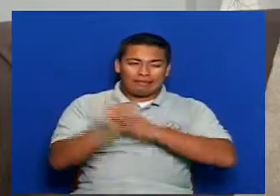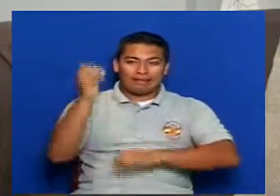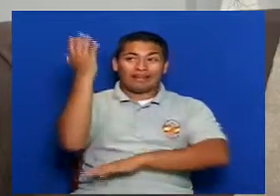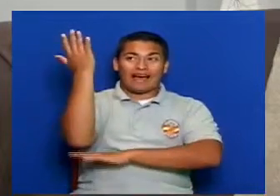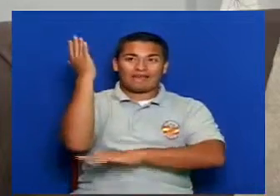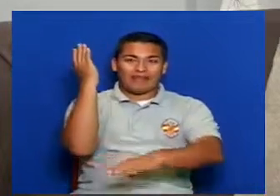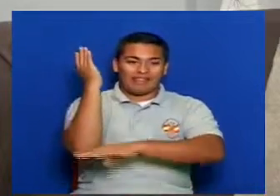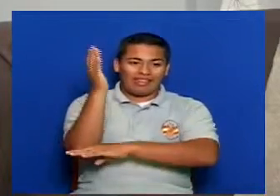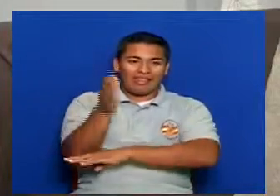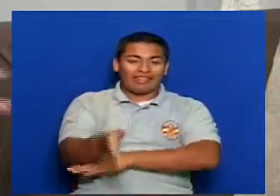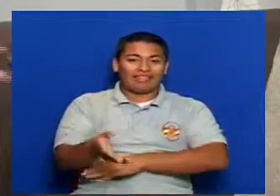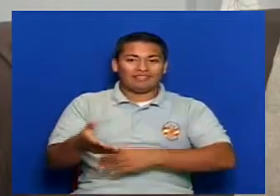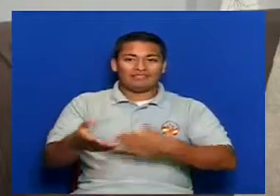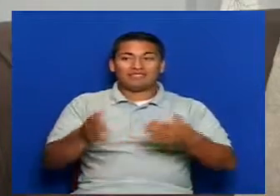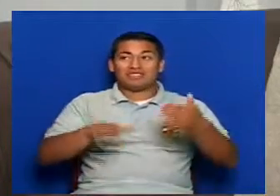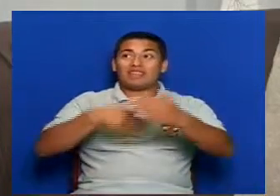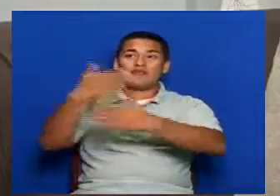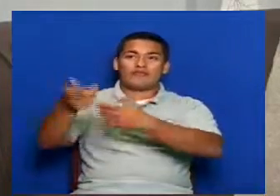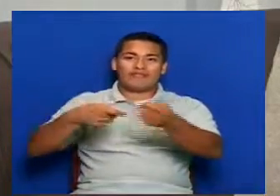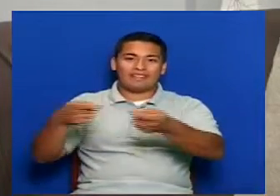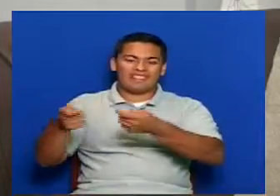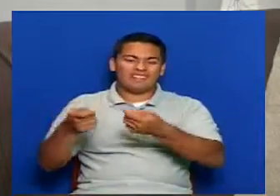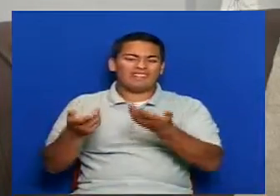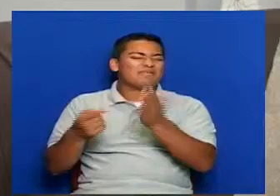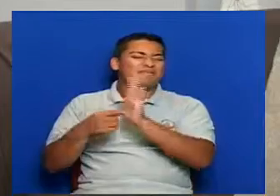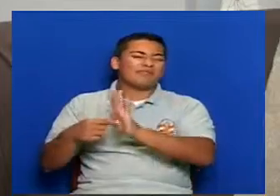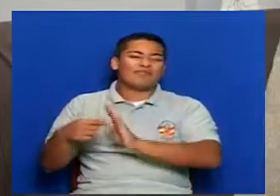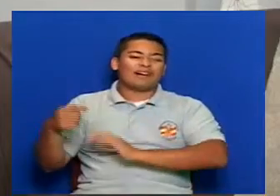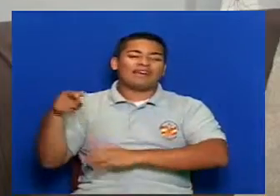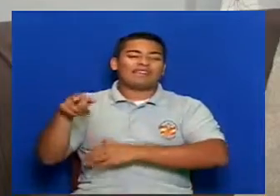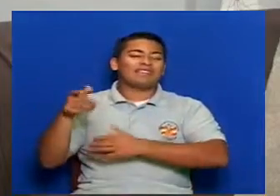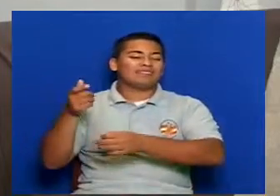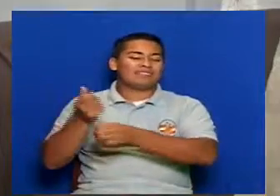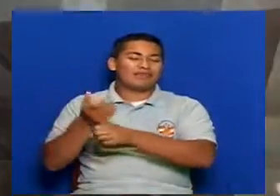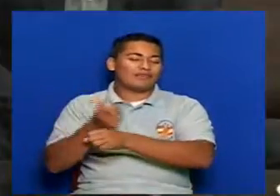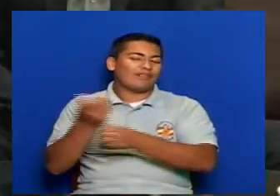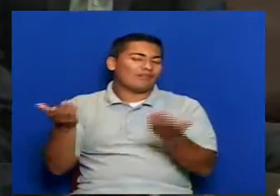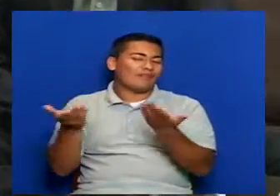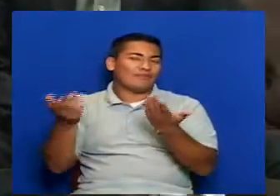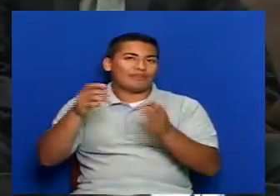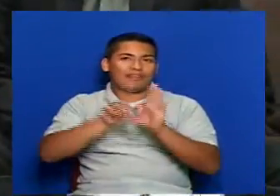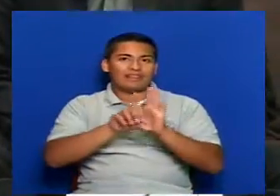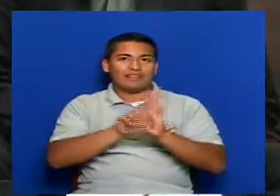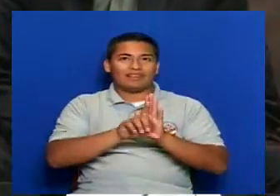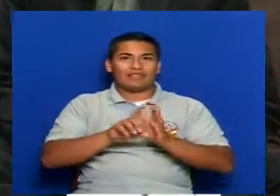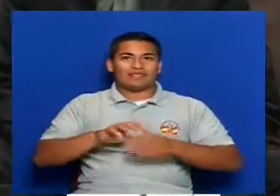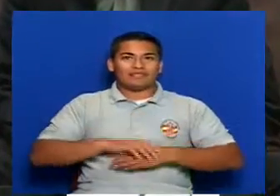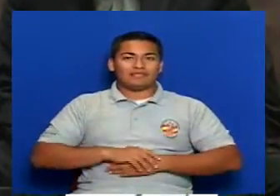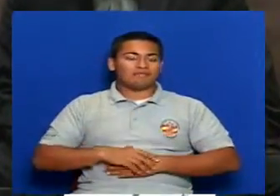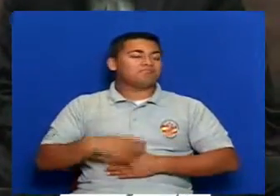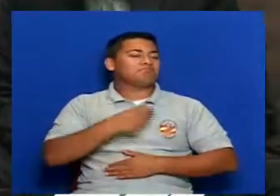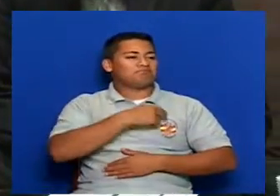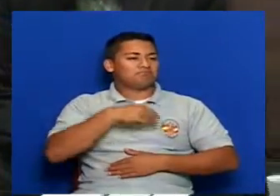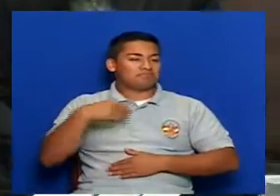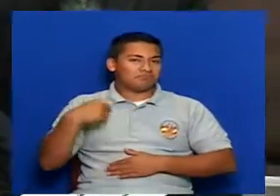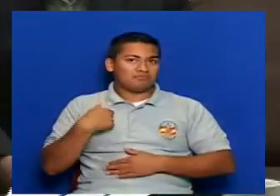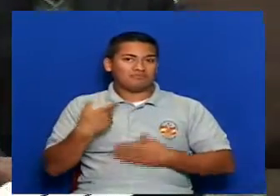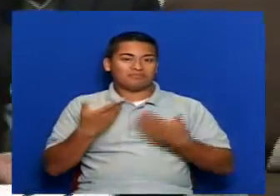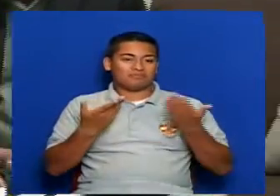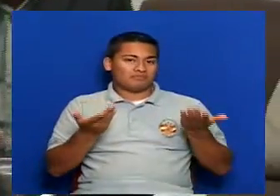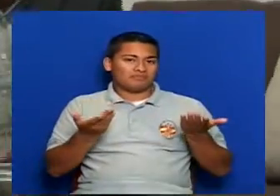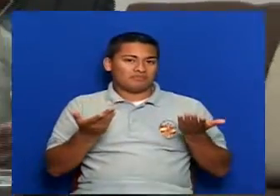resultados de estos avances que ellos presentaron en la ejecución de esta ley nosotros vemos tal vez con la